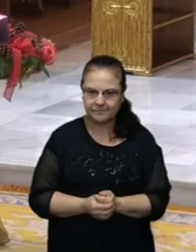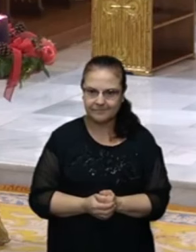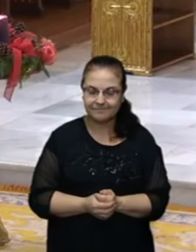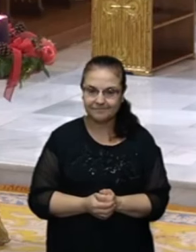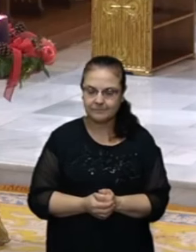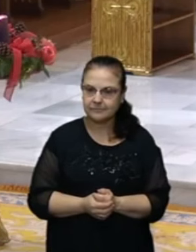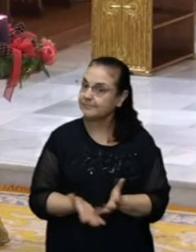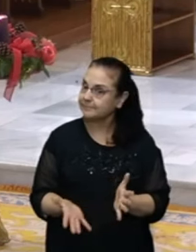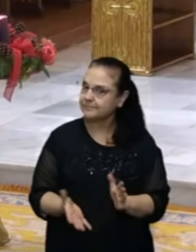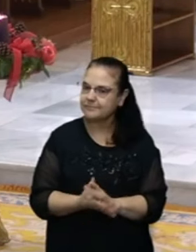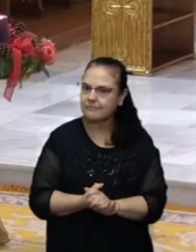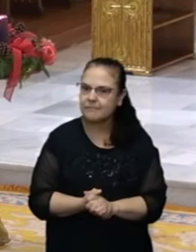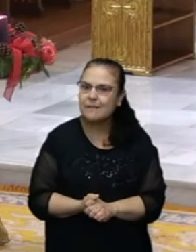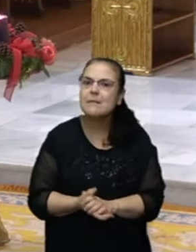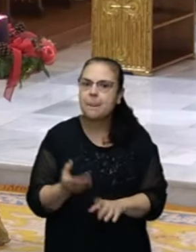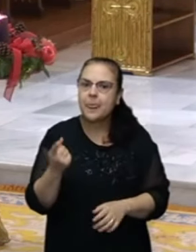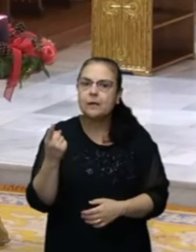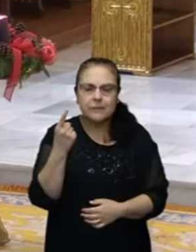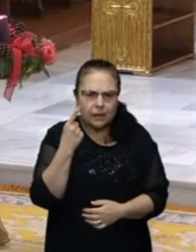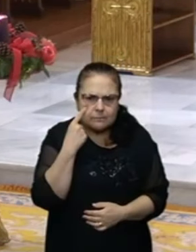Si os dais cuenta,